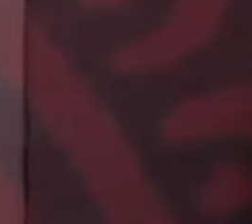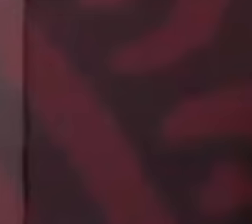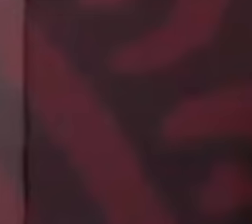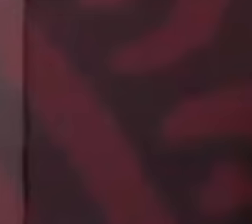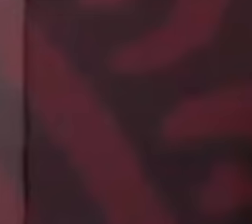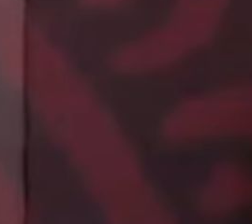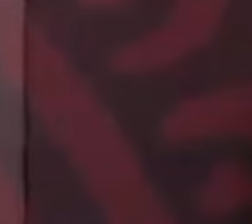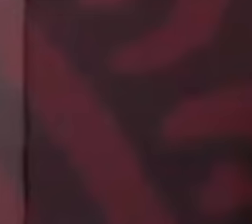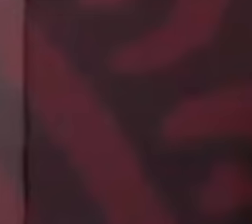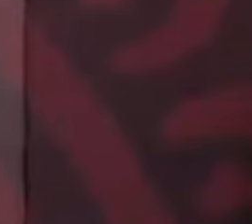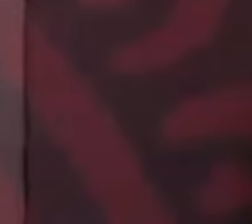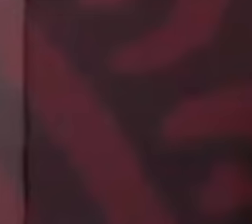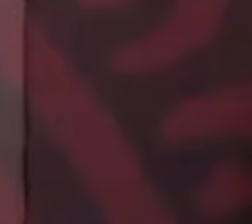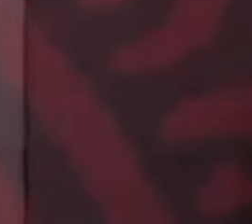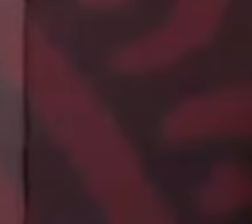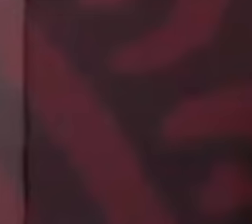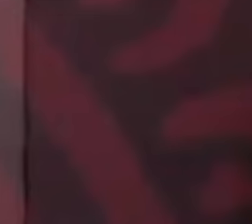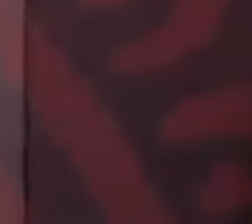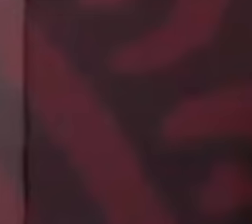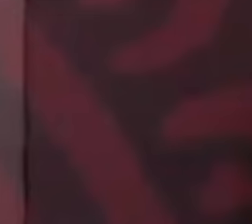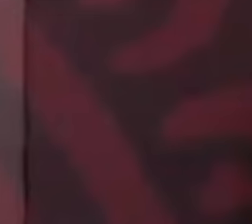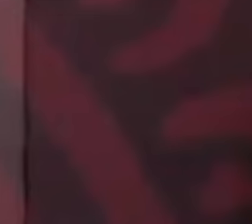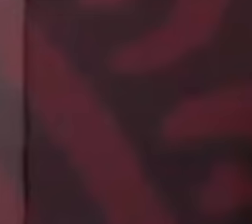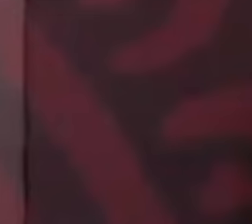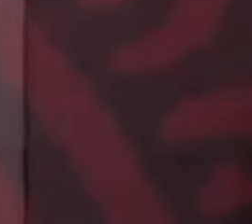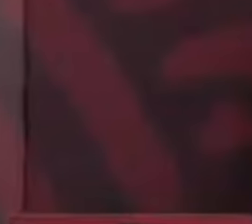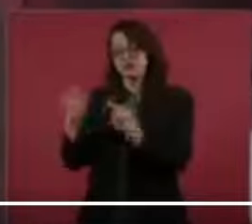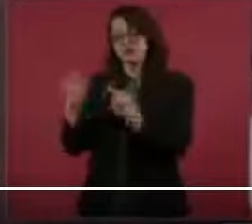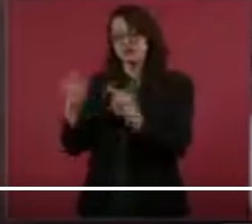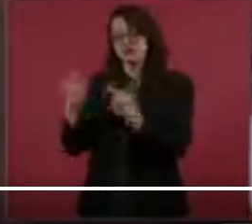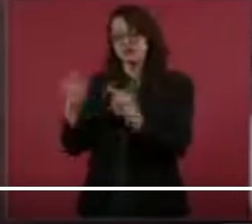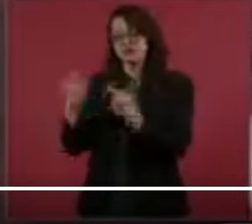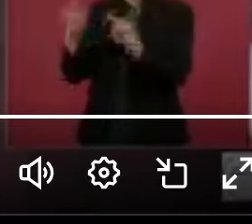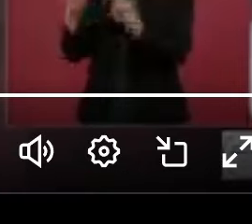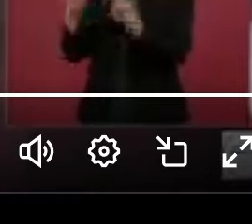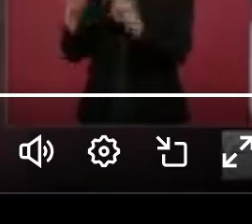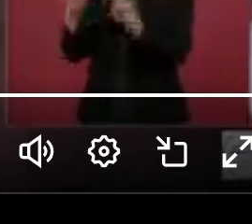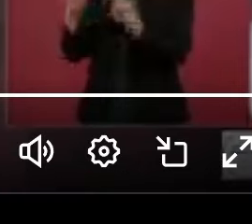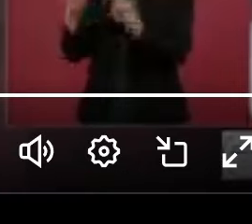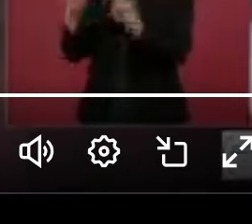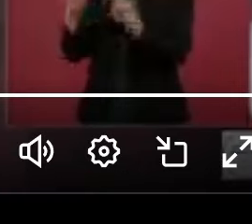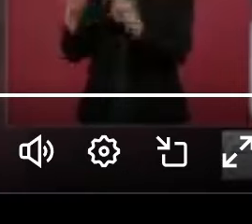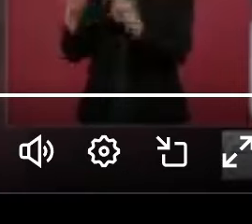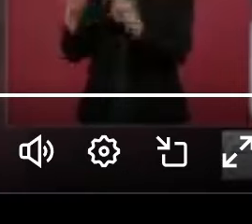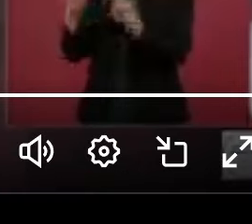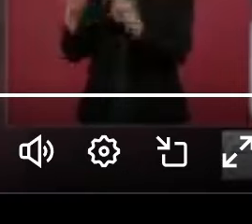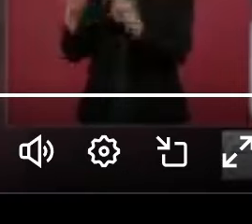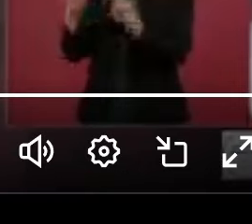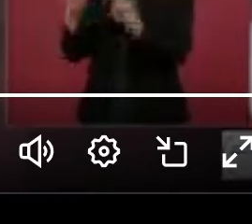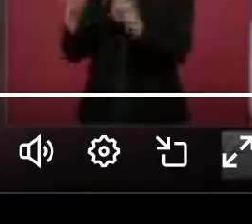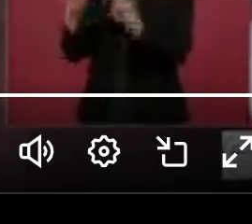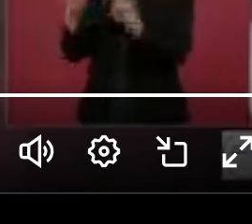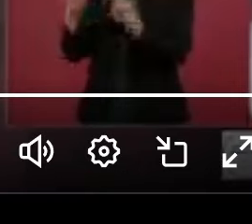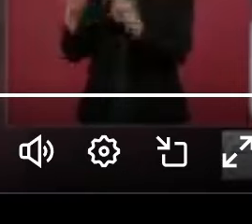próximas elecciones las críticas en su contra serán muy muy comunes insisto la derecha